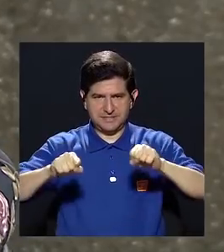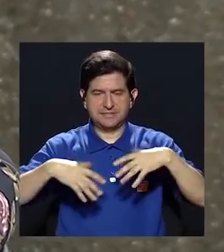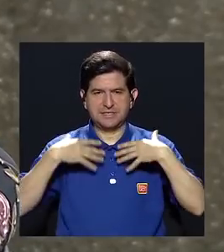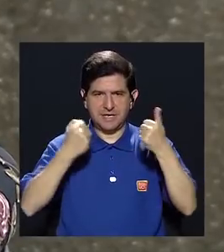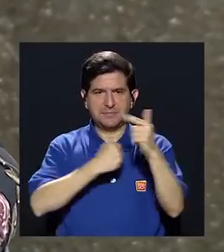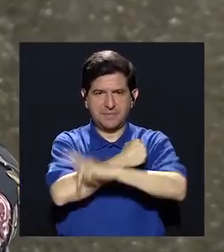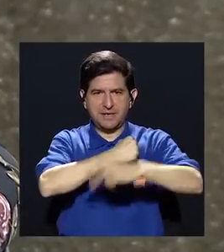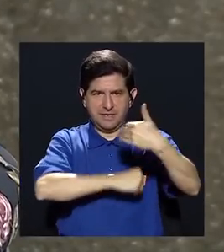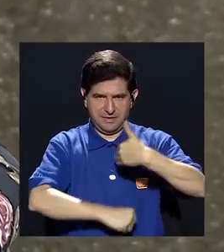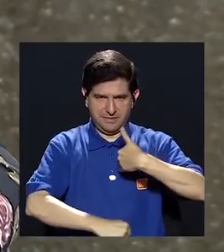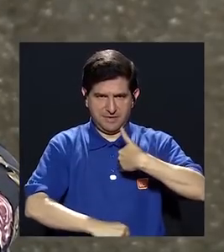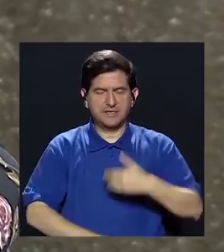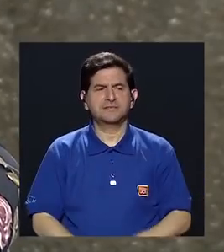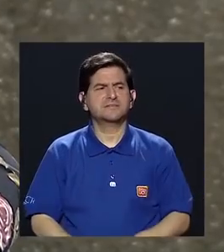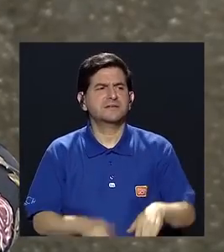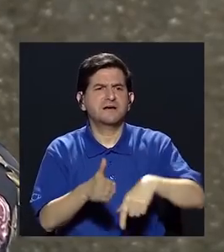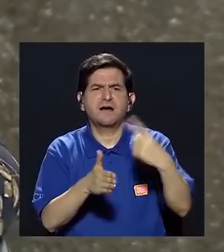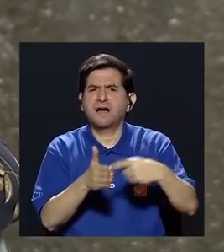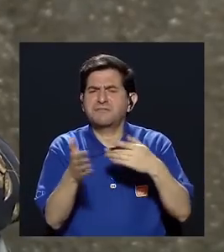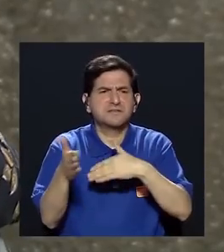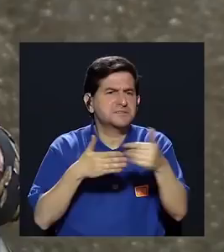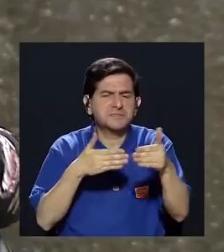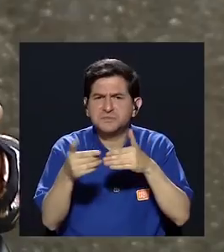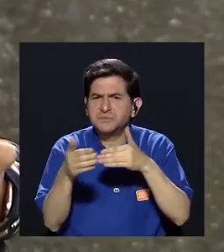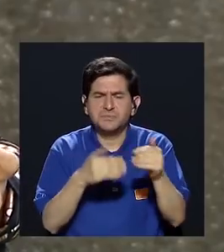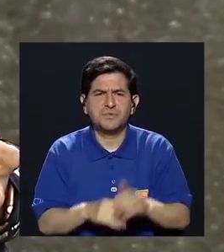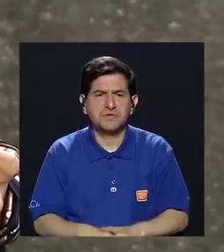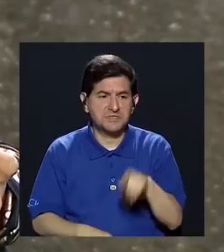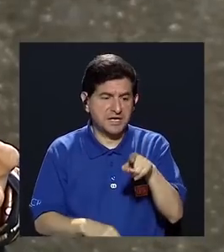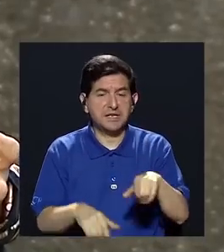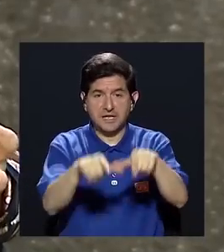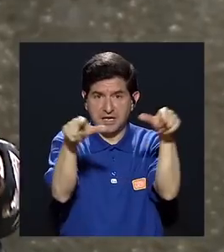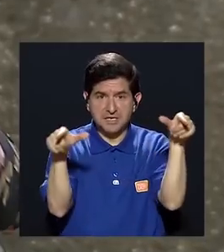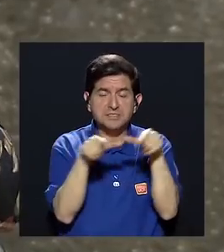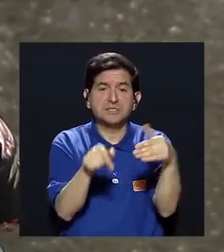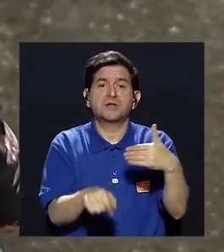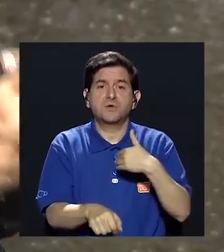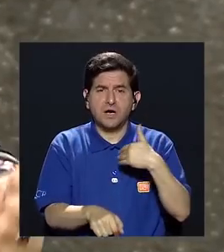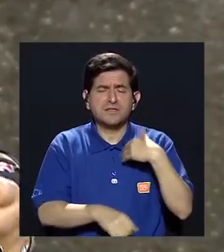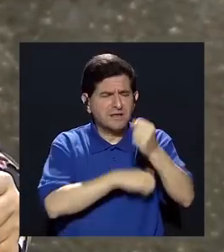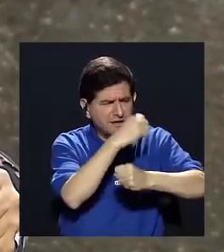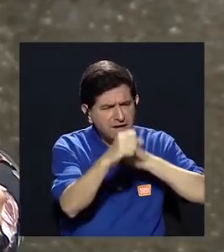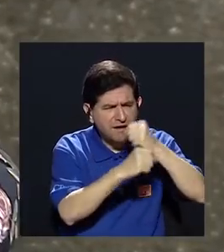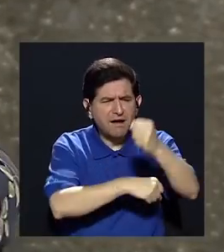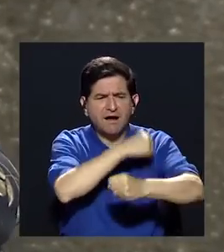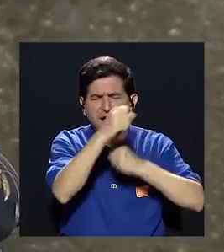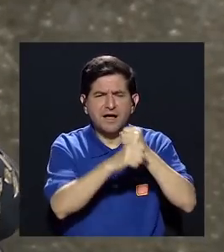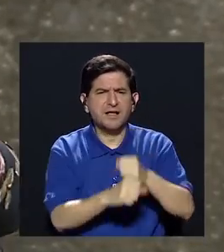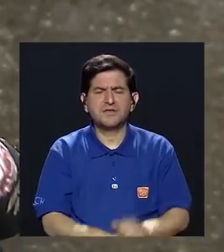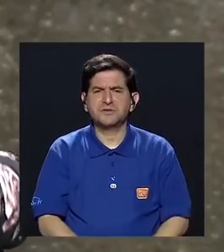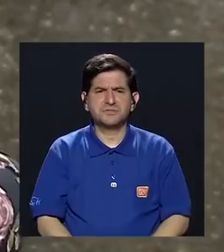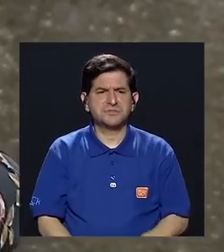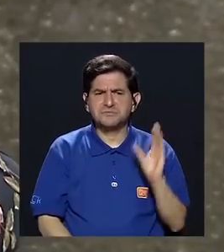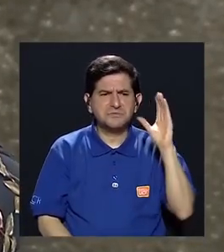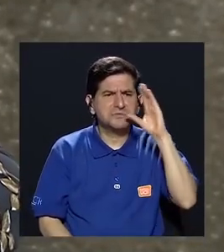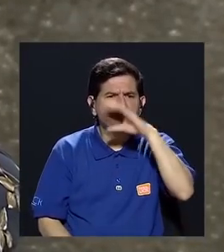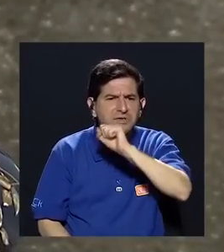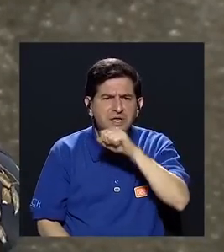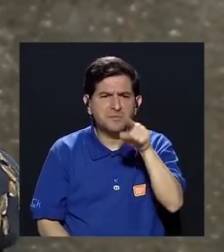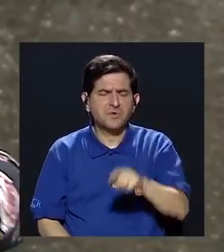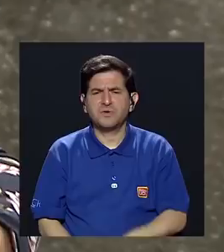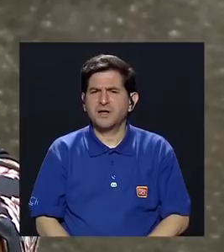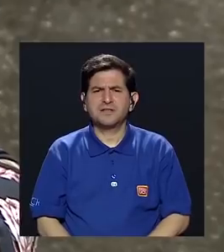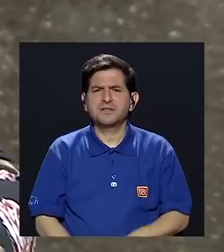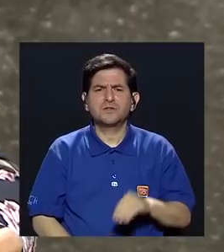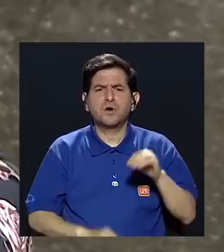nuestro país, y muchas veces, a pesar de que estos establecimientos tienen muchos años, no reconocemos cuáles son